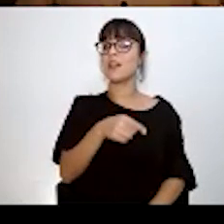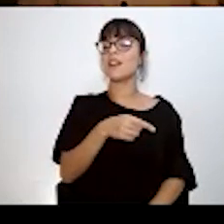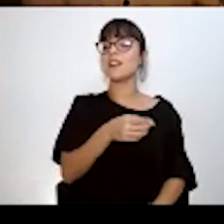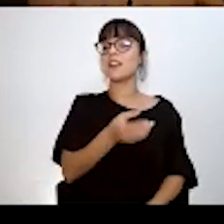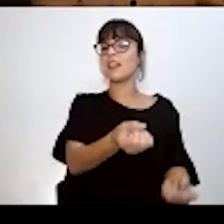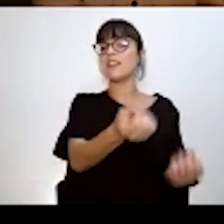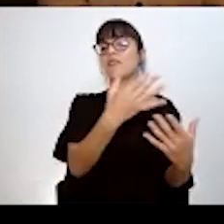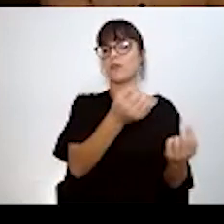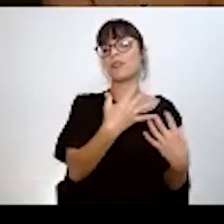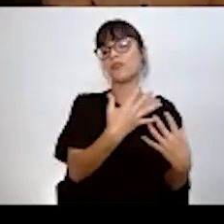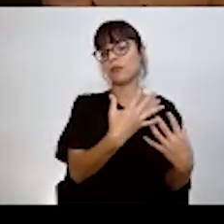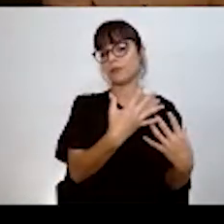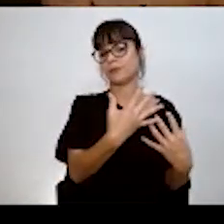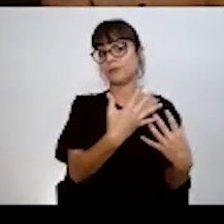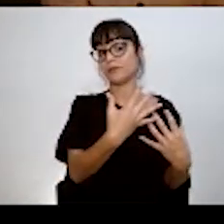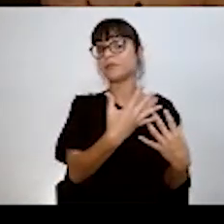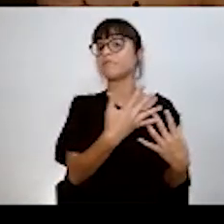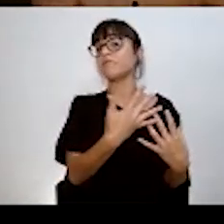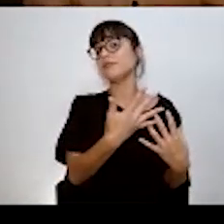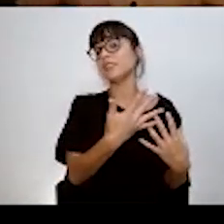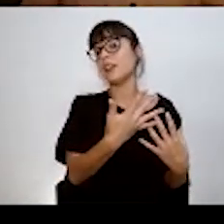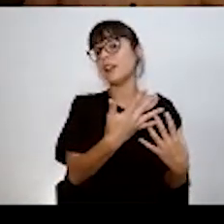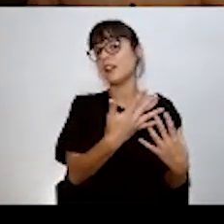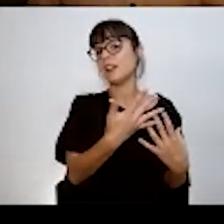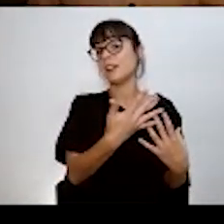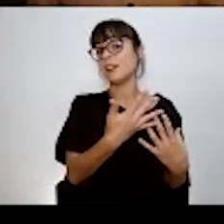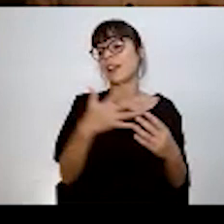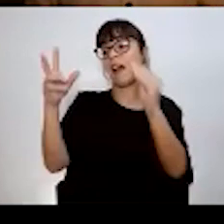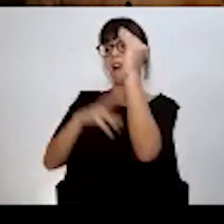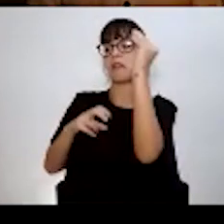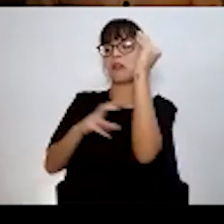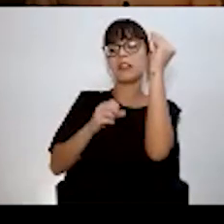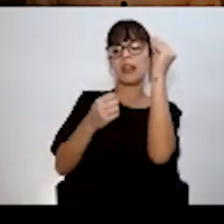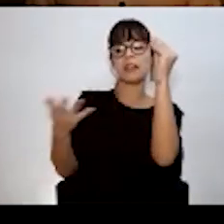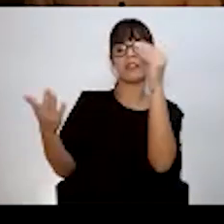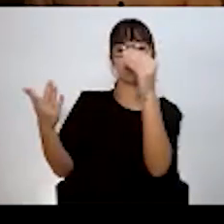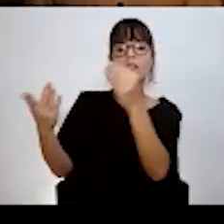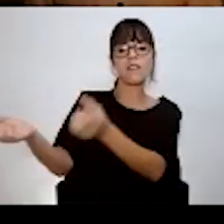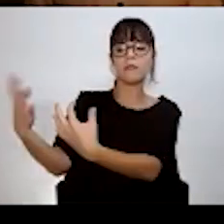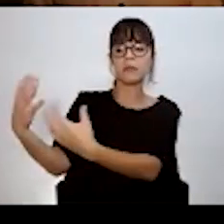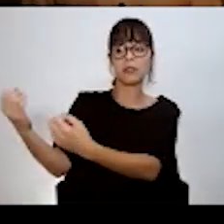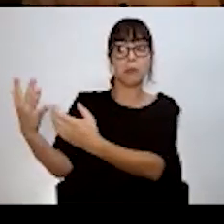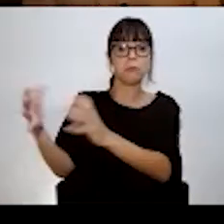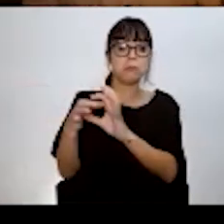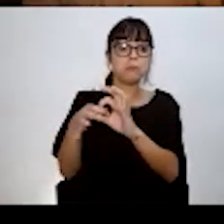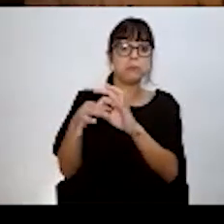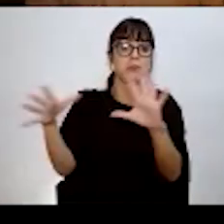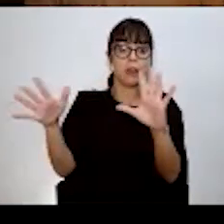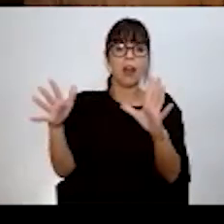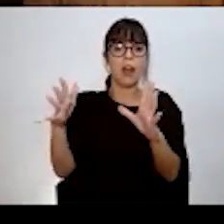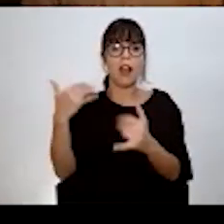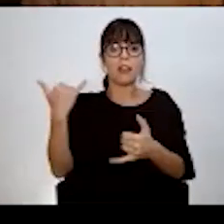de, perdón, que en principio a priori es independiente del resto de la información arqueológica, y vemos que empiezan a casar, ¿no? Que empiezan a